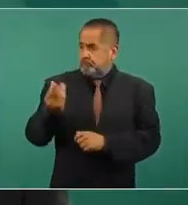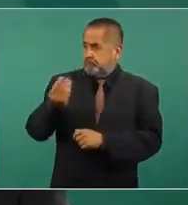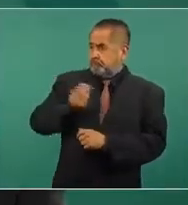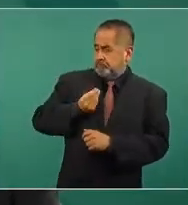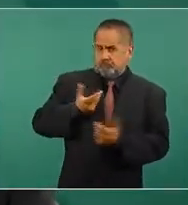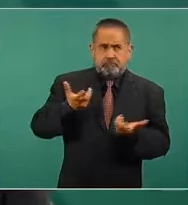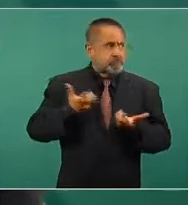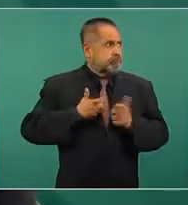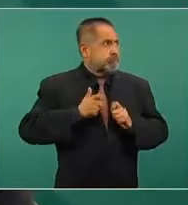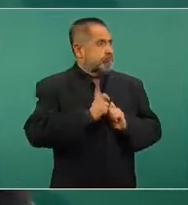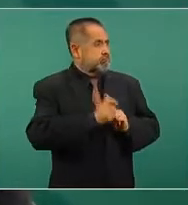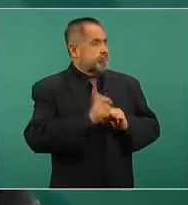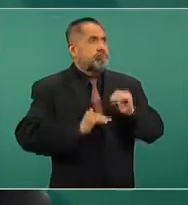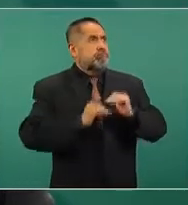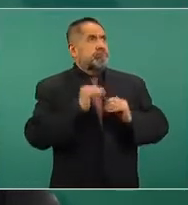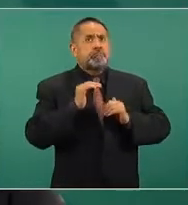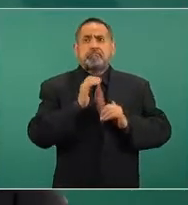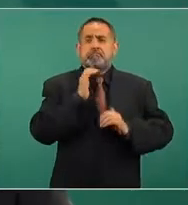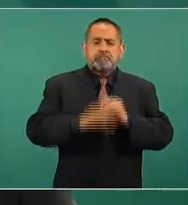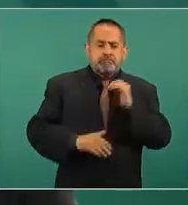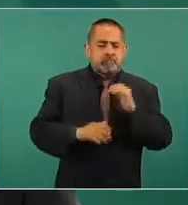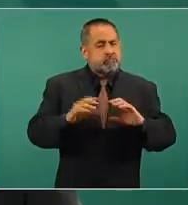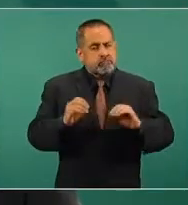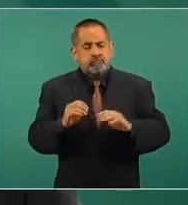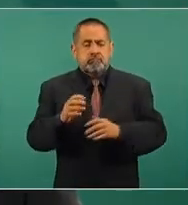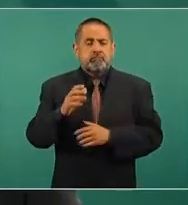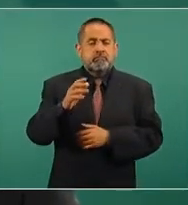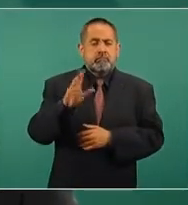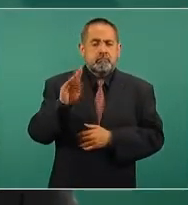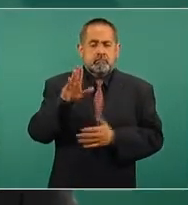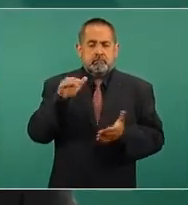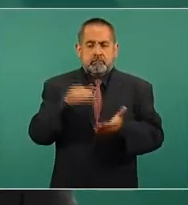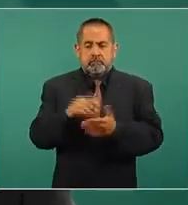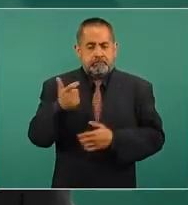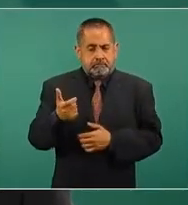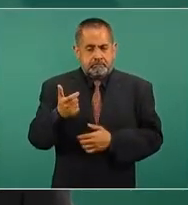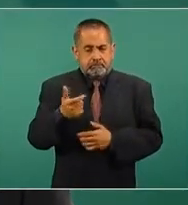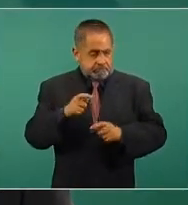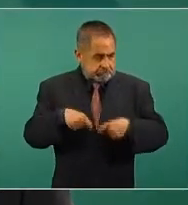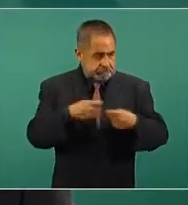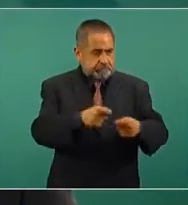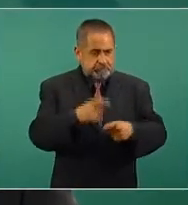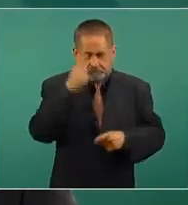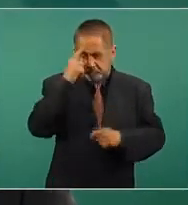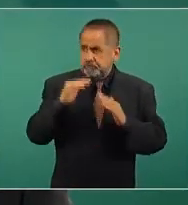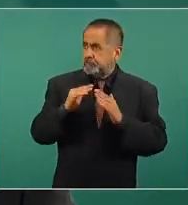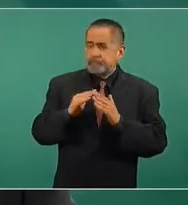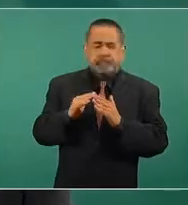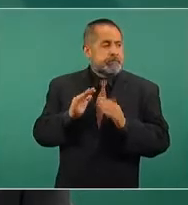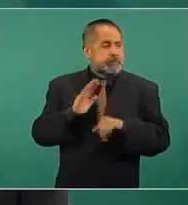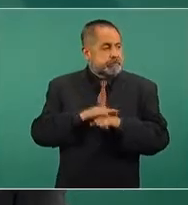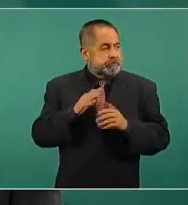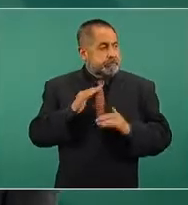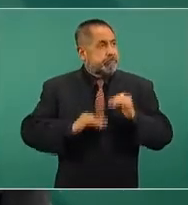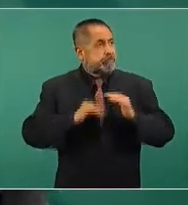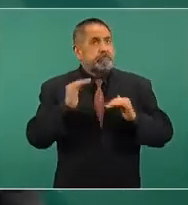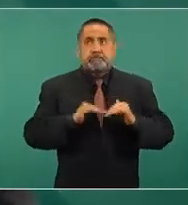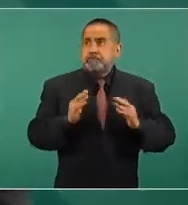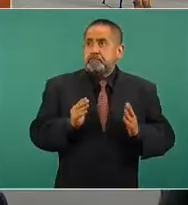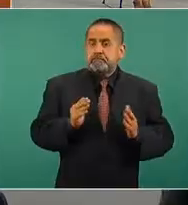mejora de la vivienda, y apoyos de 90,000 pesos para ampliaciones de vivienda. Recordar que